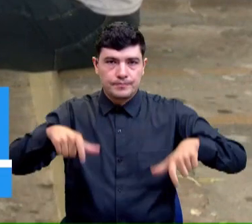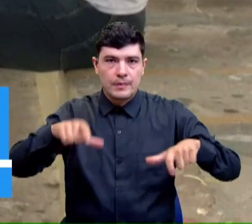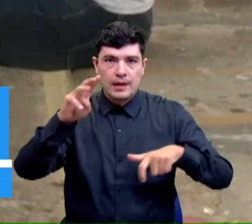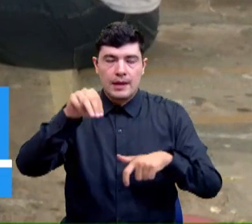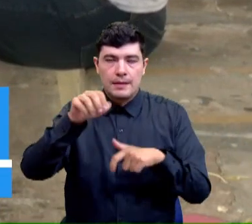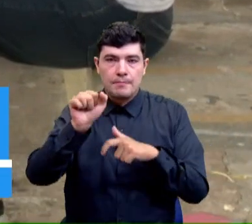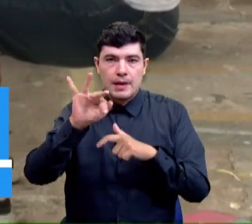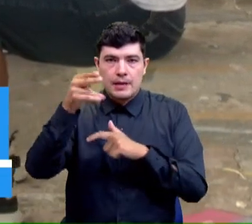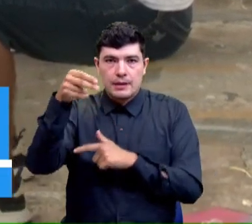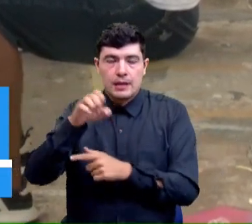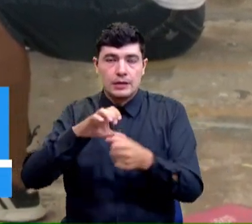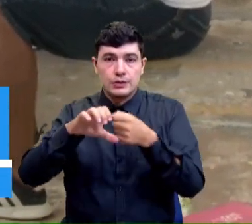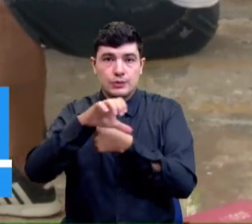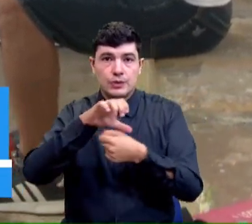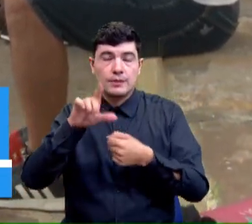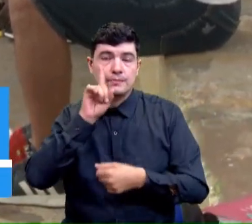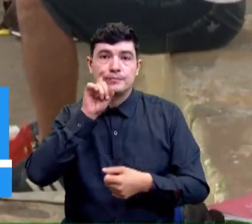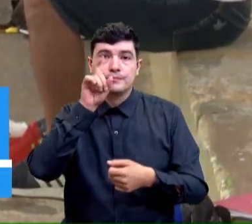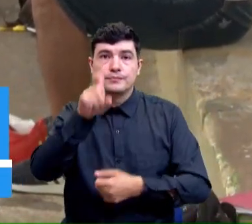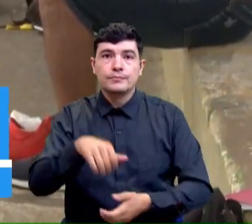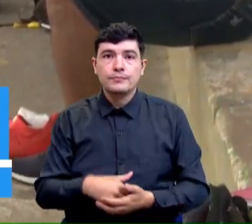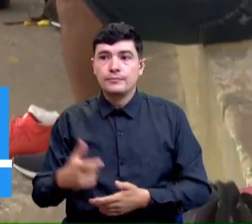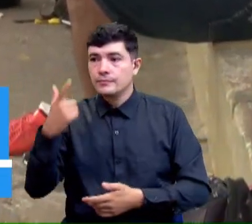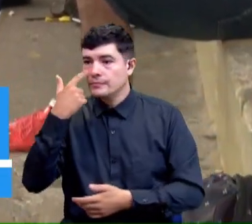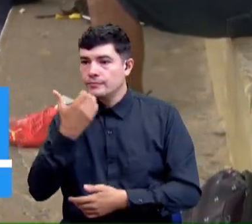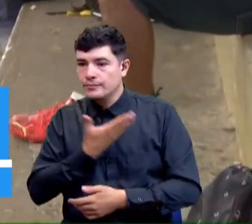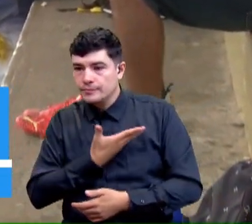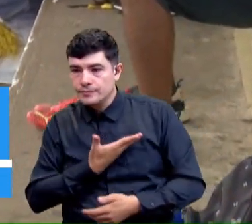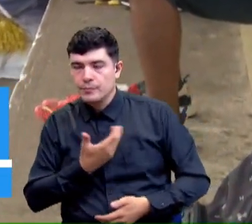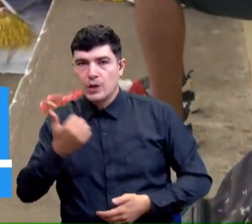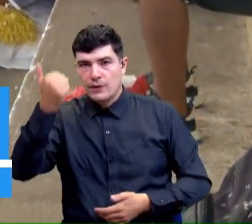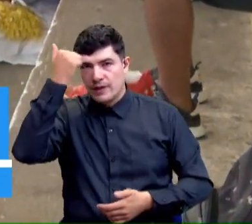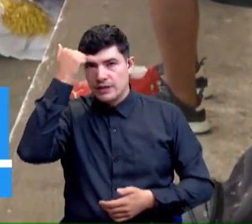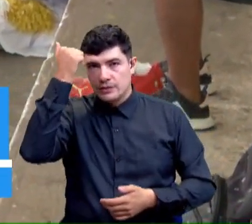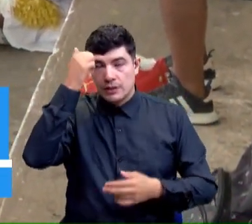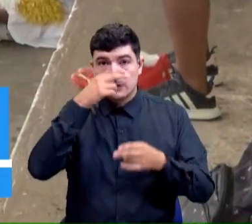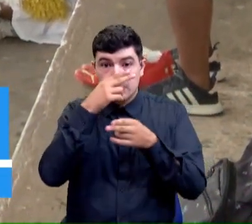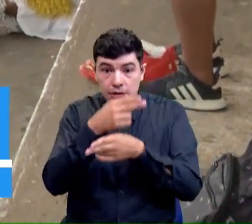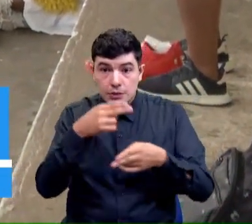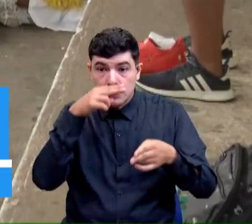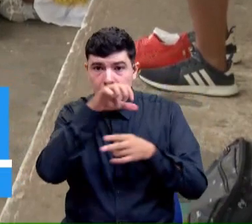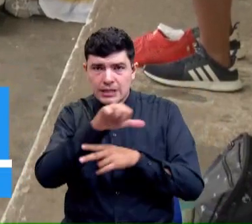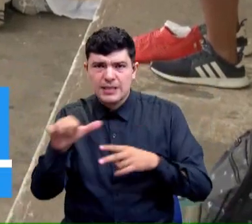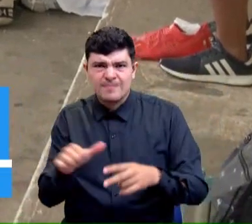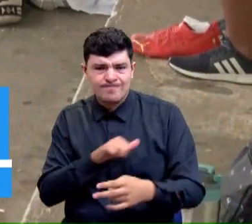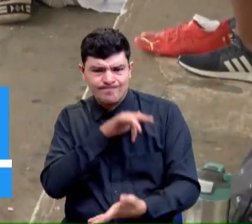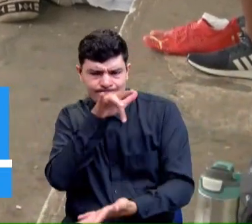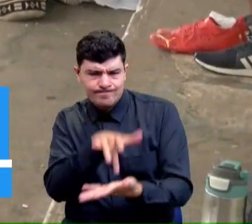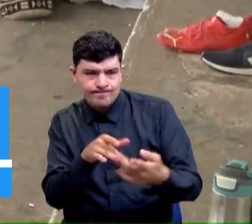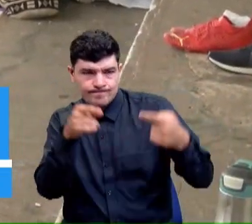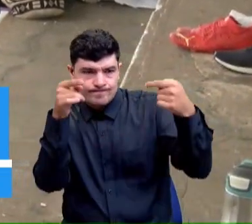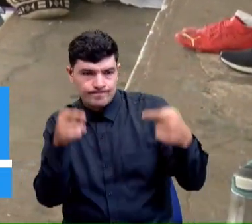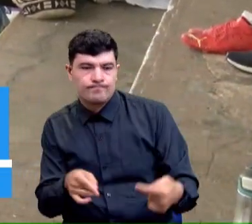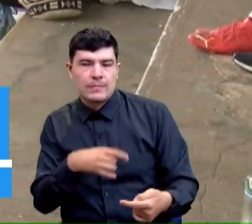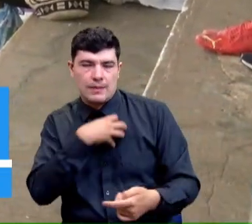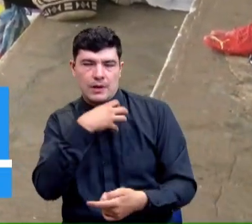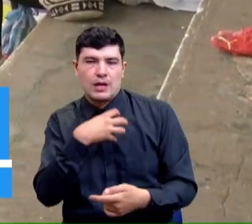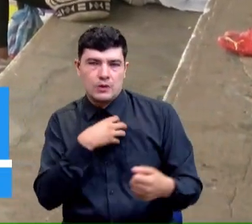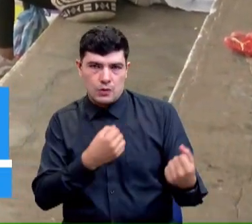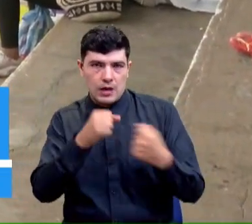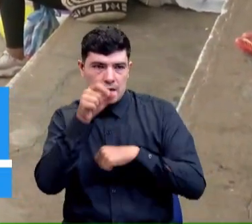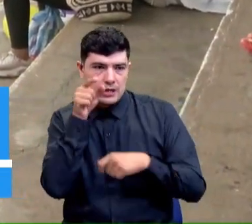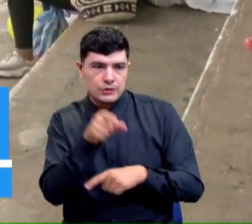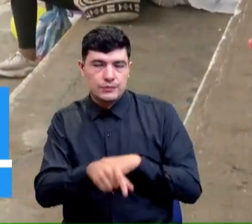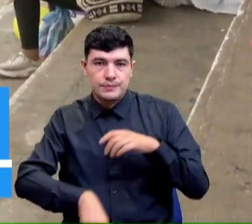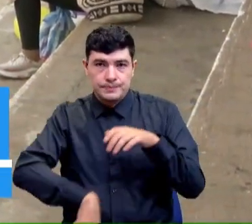Los padres de familia, los entrenadores y los niños que vienen a disputar el título de este certamen. Hablamos con unos